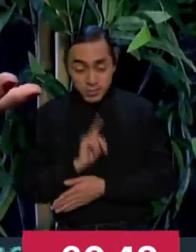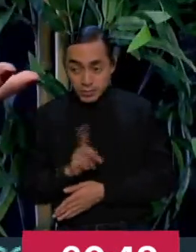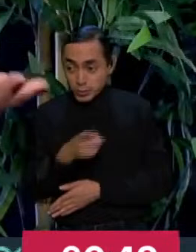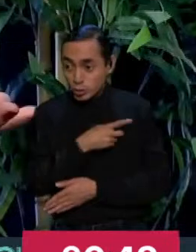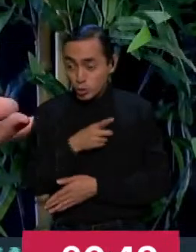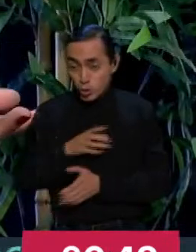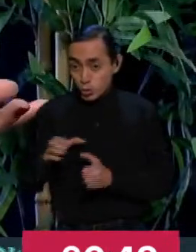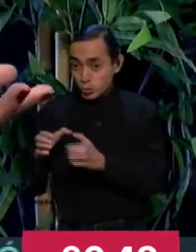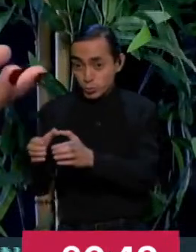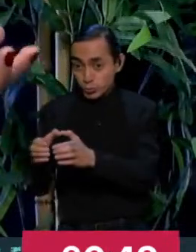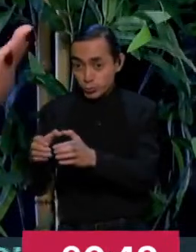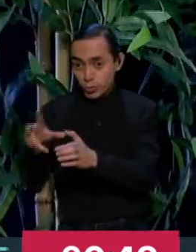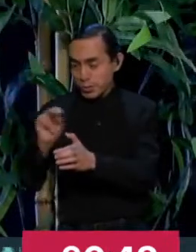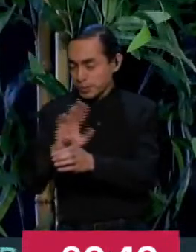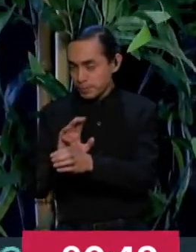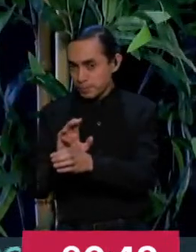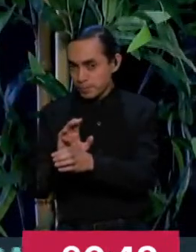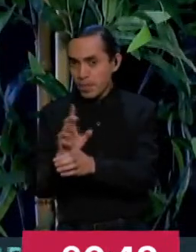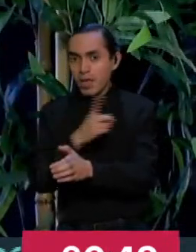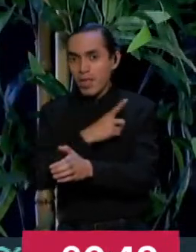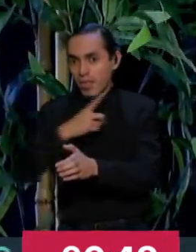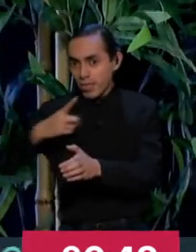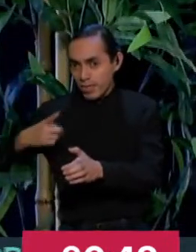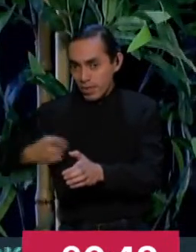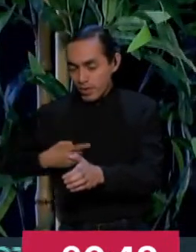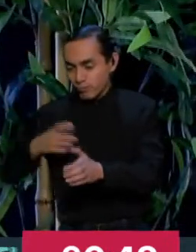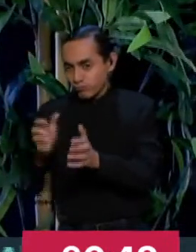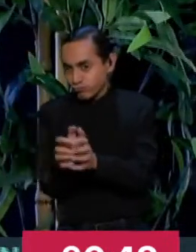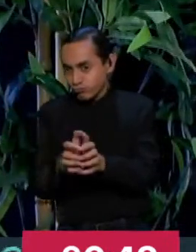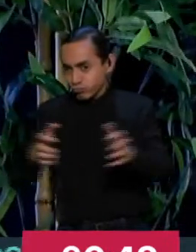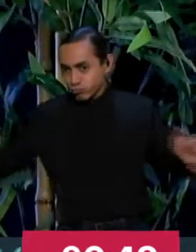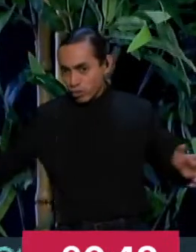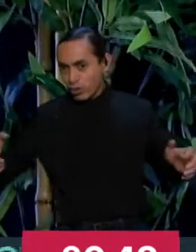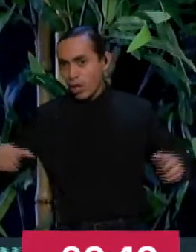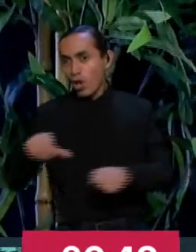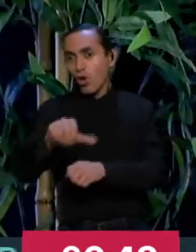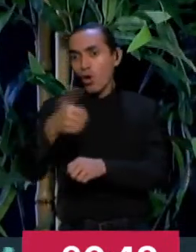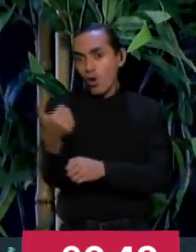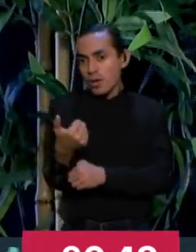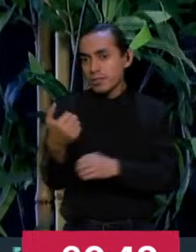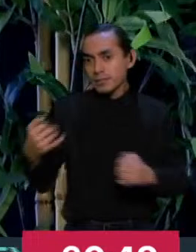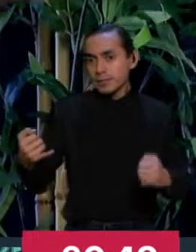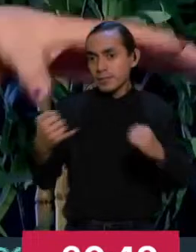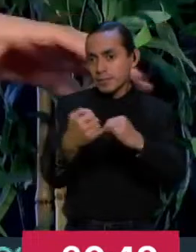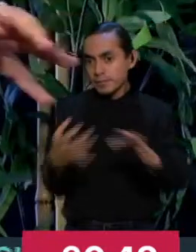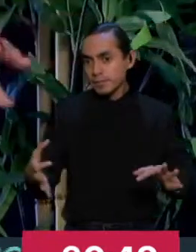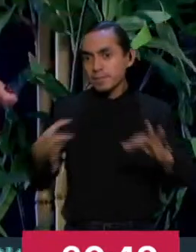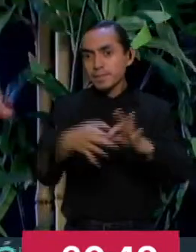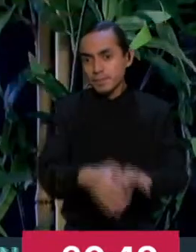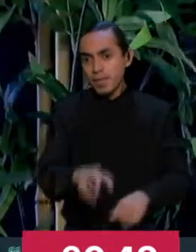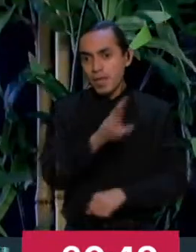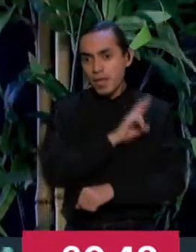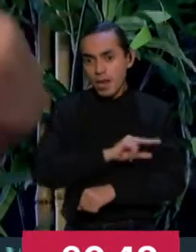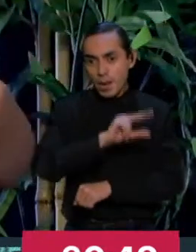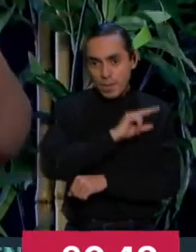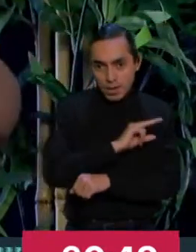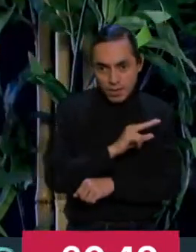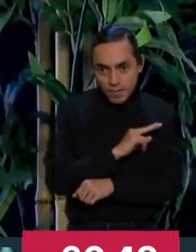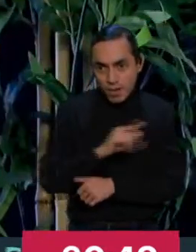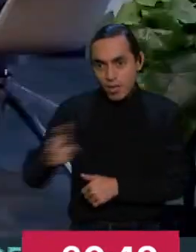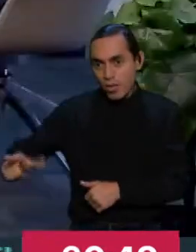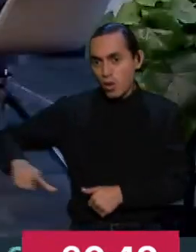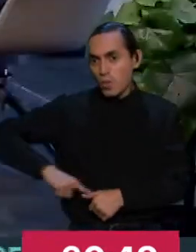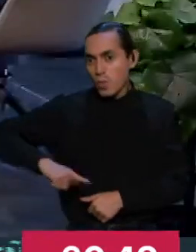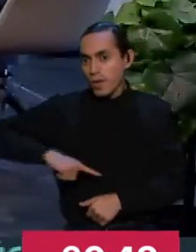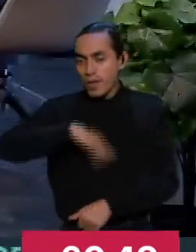un área que realmente tiene que tener la colaboración de muchos sectores. Estamos hablando tanto de lo privado, de lo público, de las familias